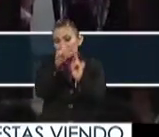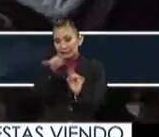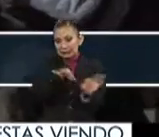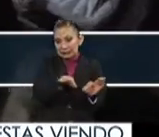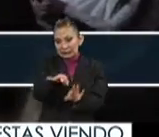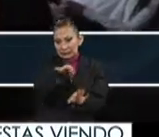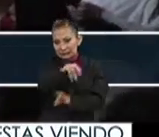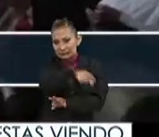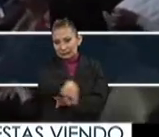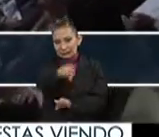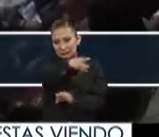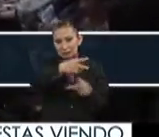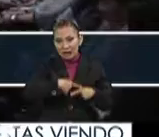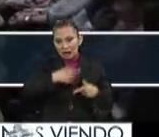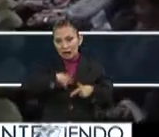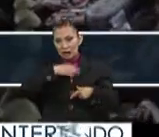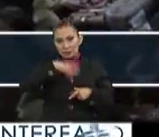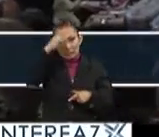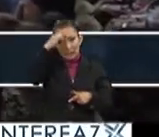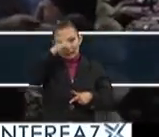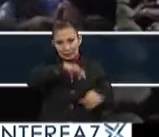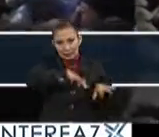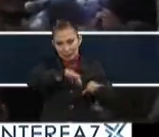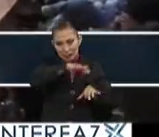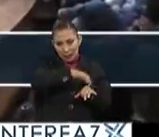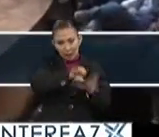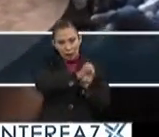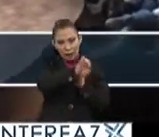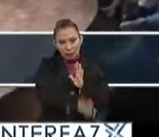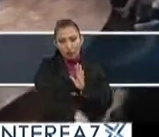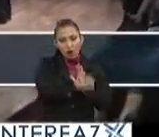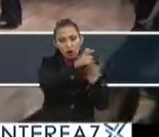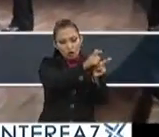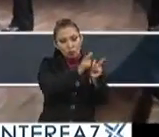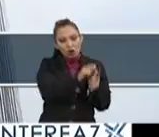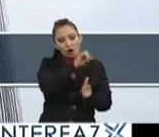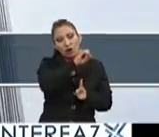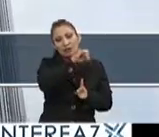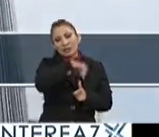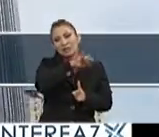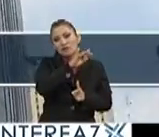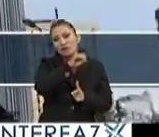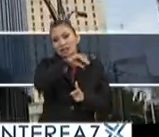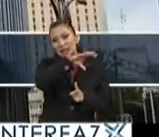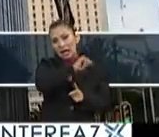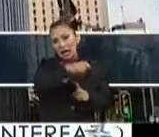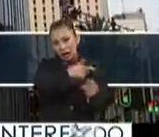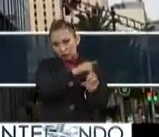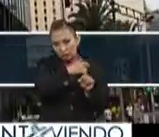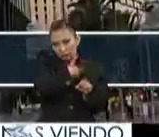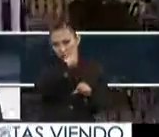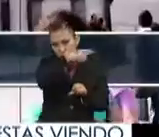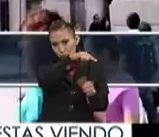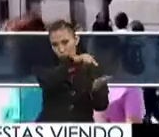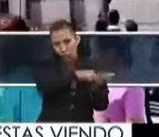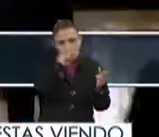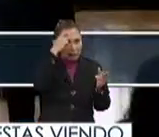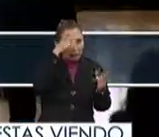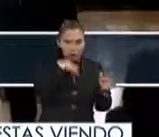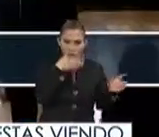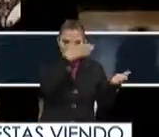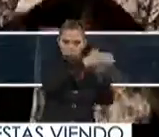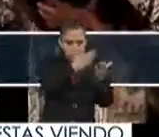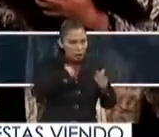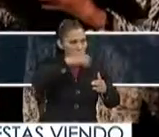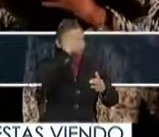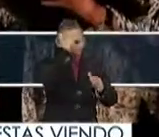labor que hacen los concertistas de Bellas Artes. Porque, por ejemplo, en el caso de la Sinfónica Nacional, por poner un ejemplo, bueno, tienen su recinto, el Palacio, y la gente va a